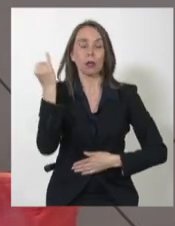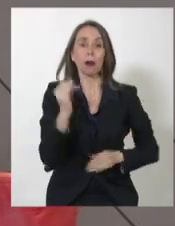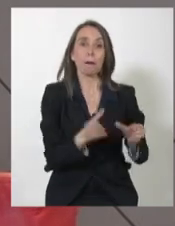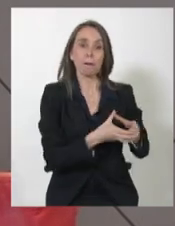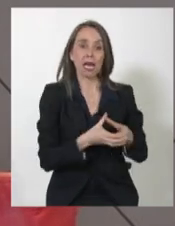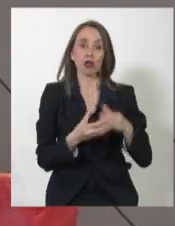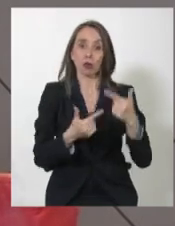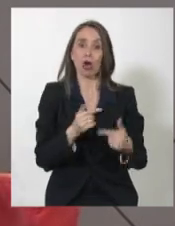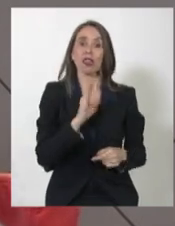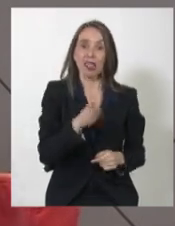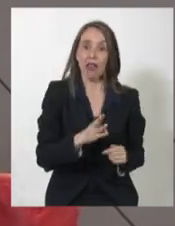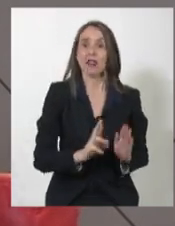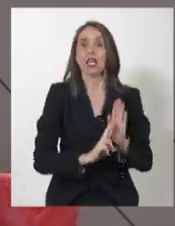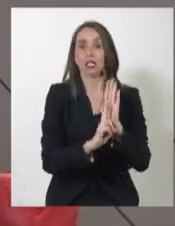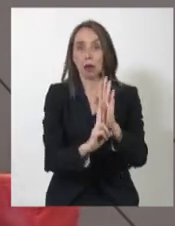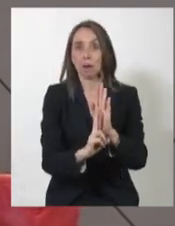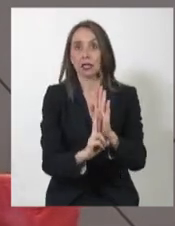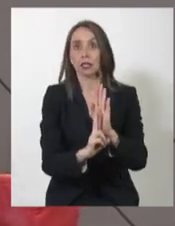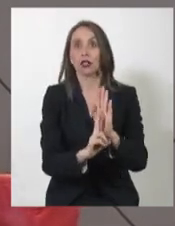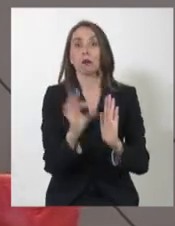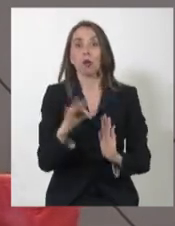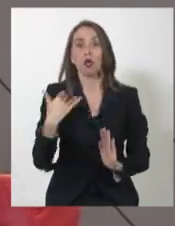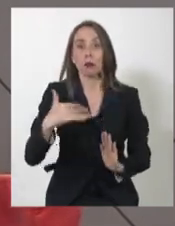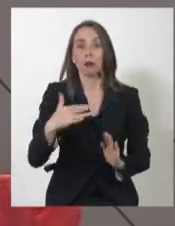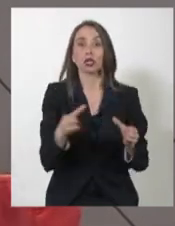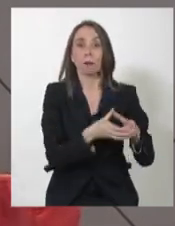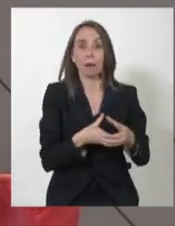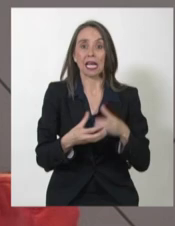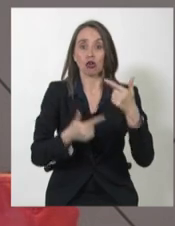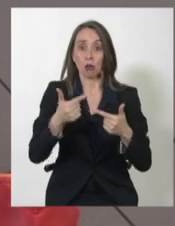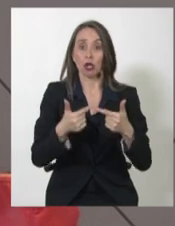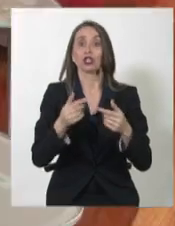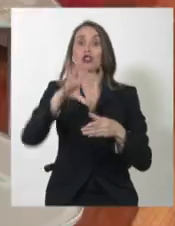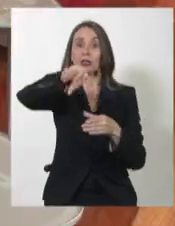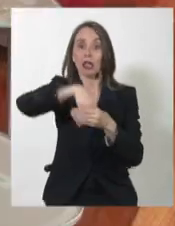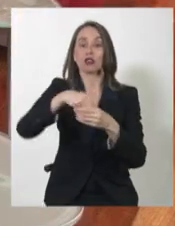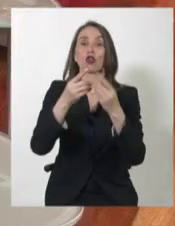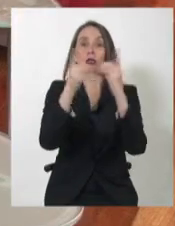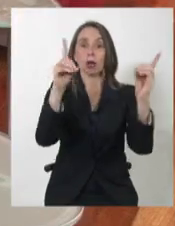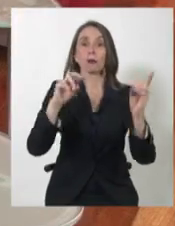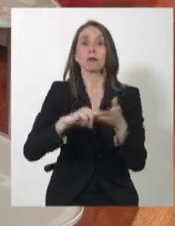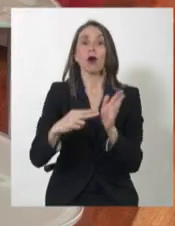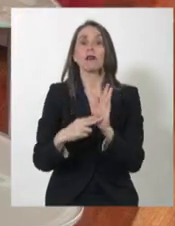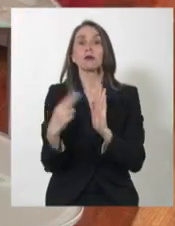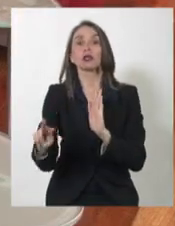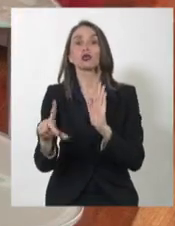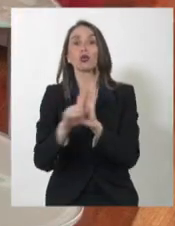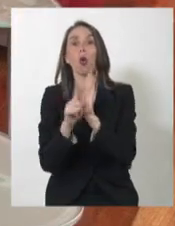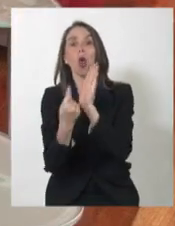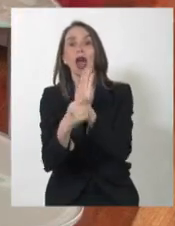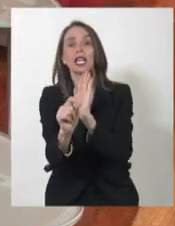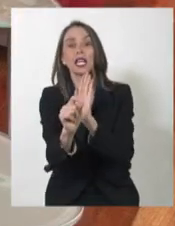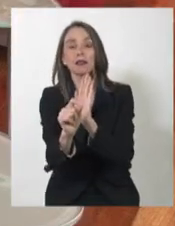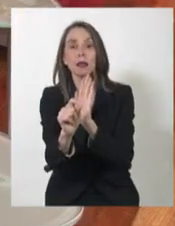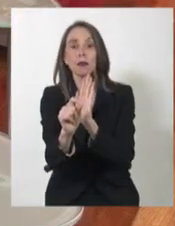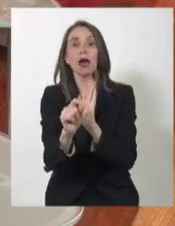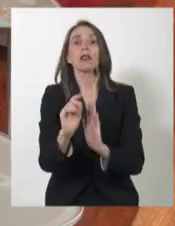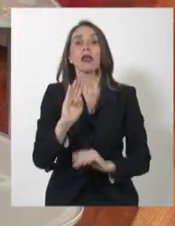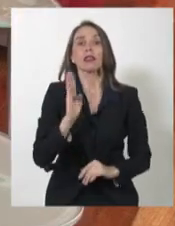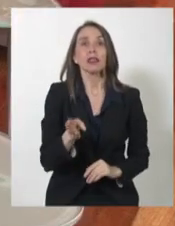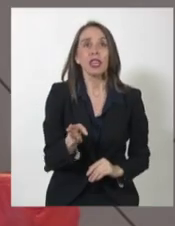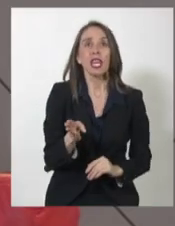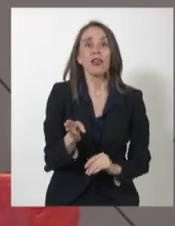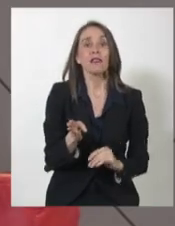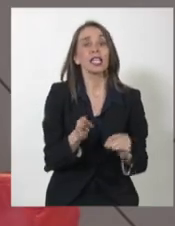estar representados son muy importantes para la democracia. Pero hay un problema serio que tiene que ver con su legitimidad, que hoy día hace que deberían